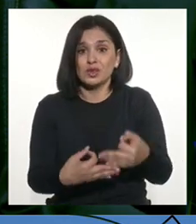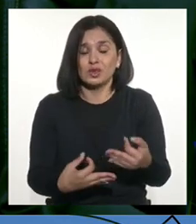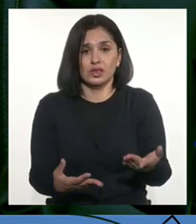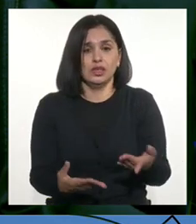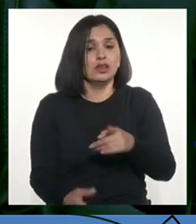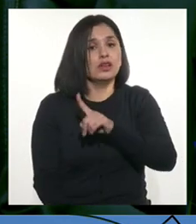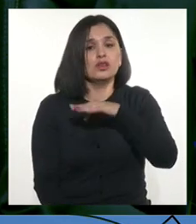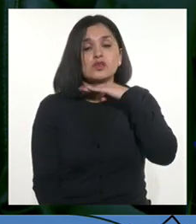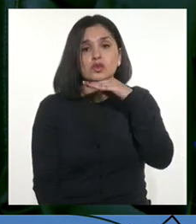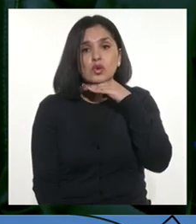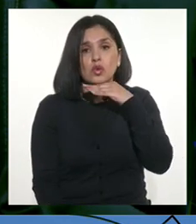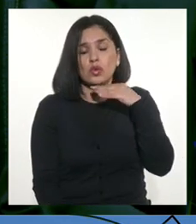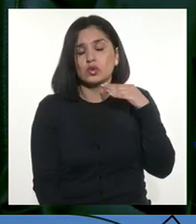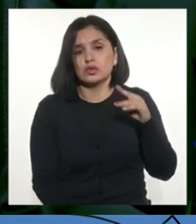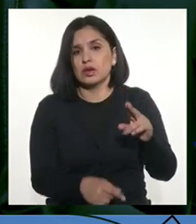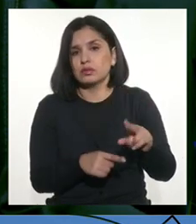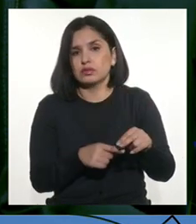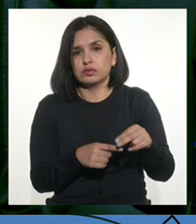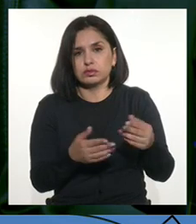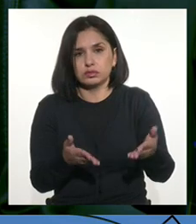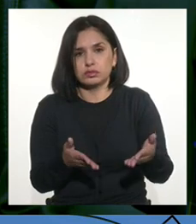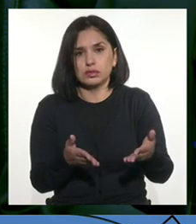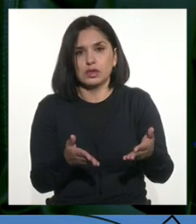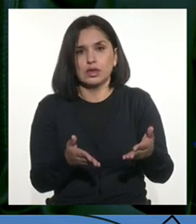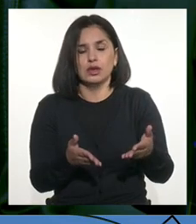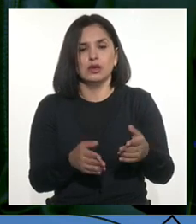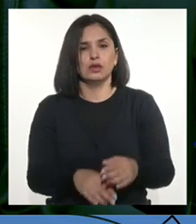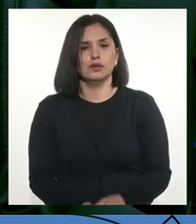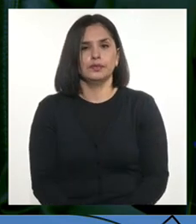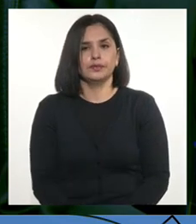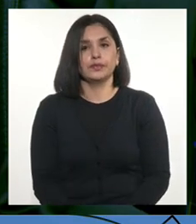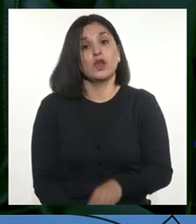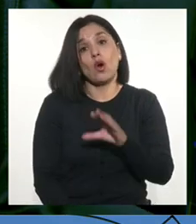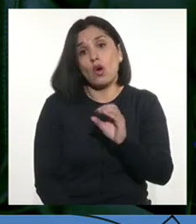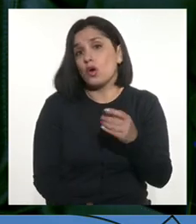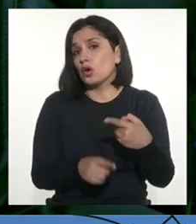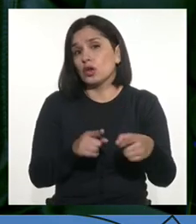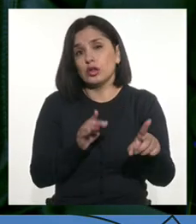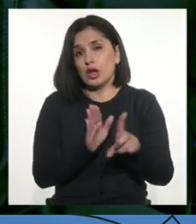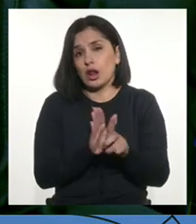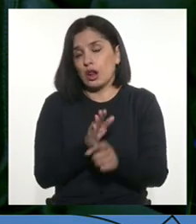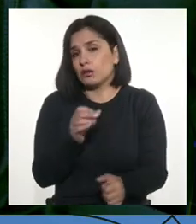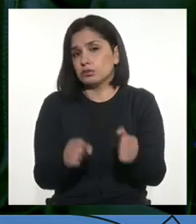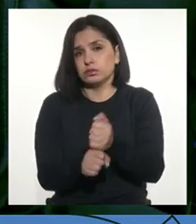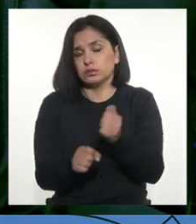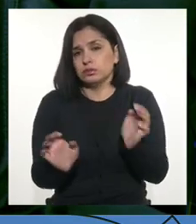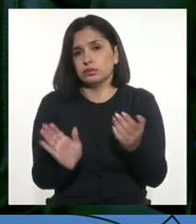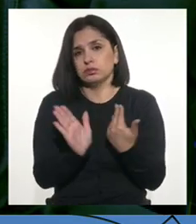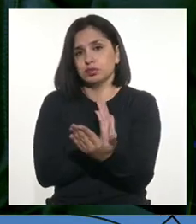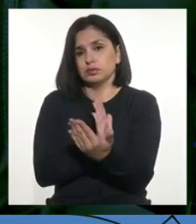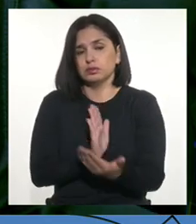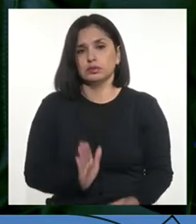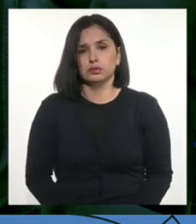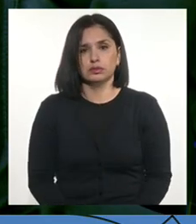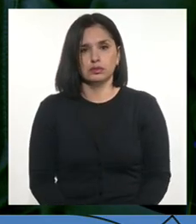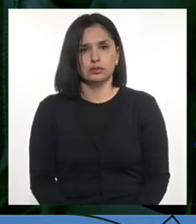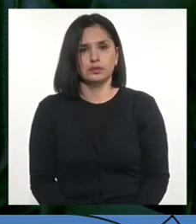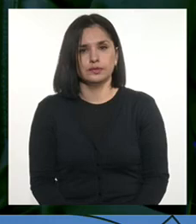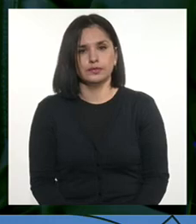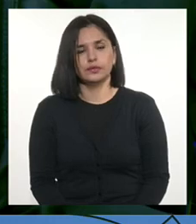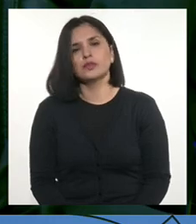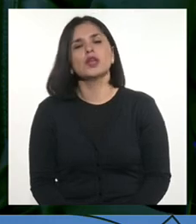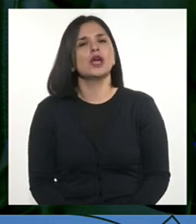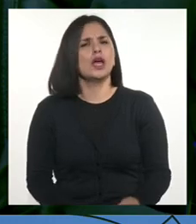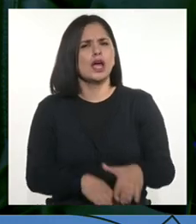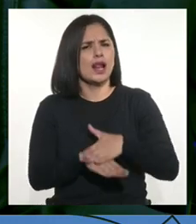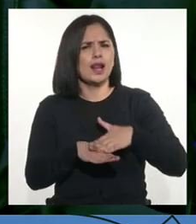desuso son obsoletas o tácitamente del hogar y los